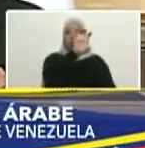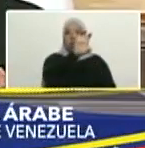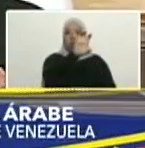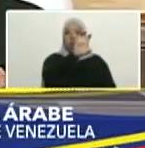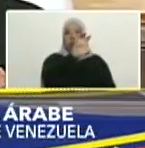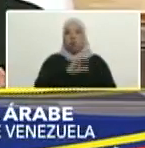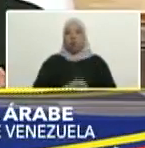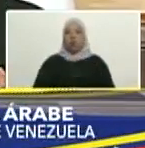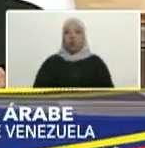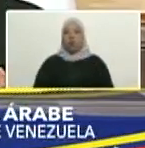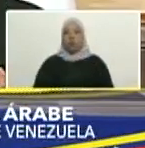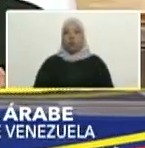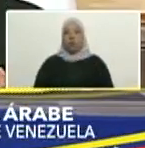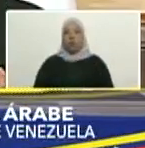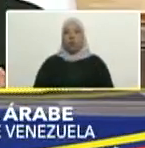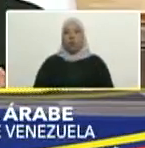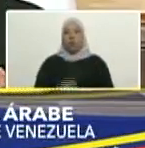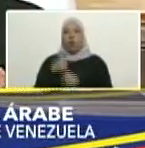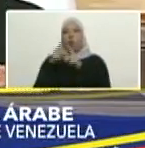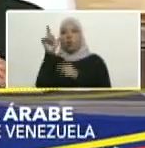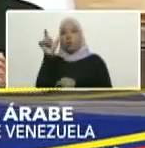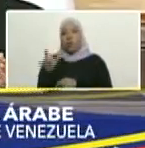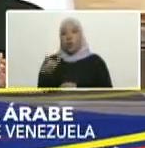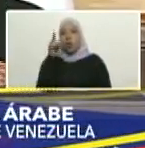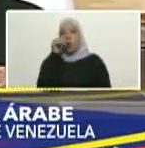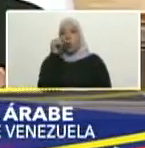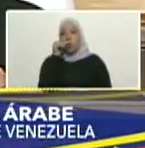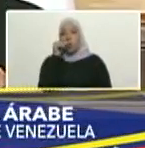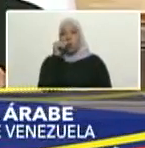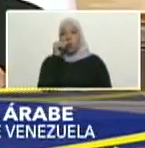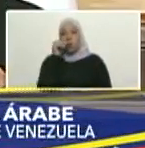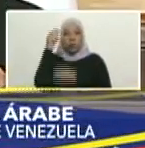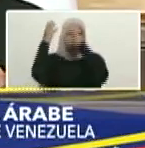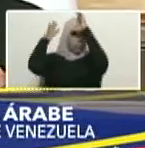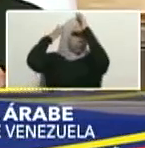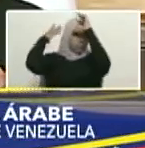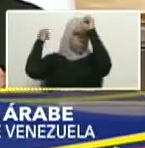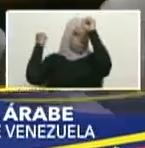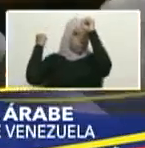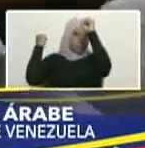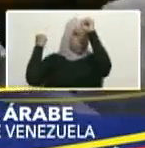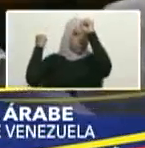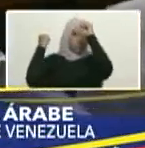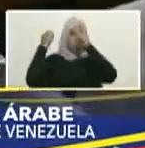Compañero Mohamed Sidati, canciller saharaui.